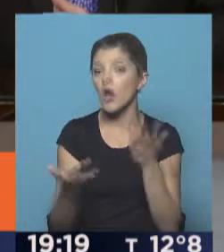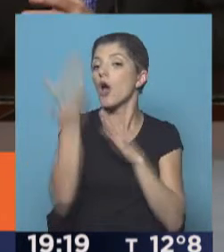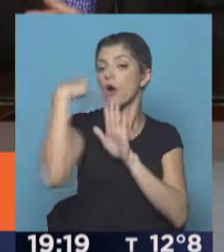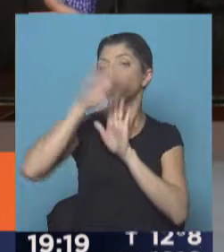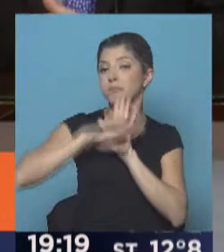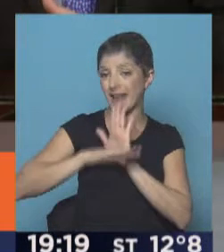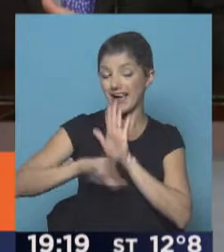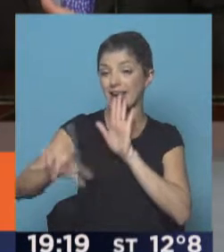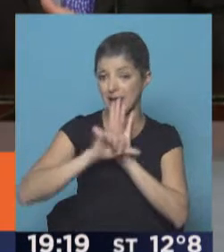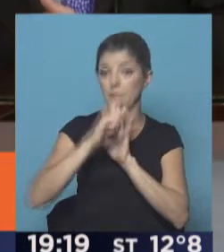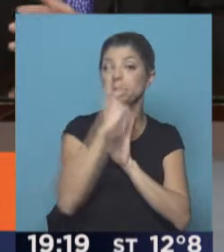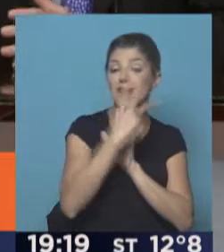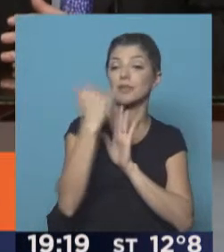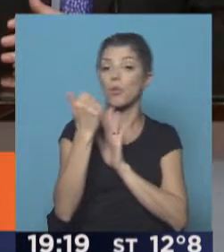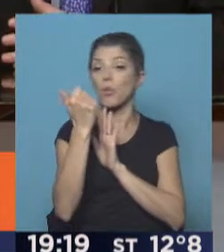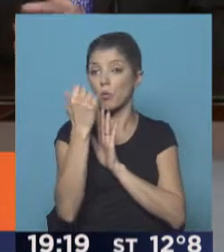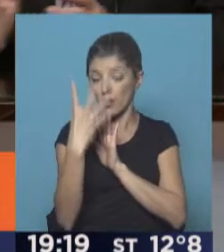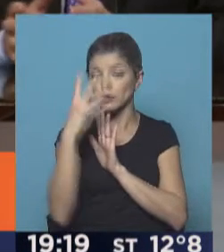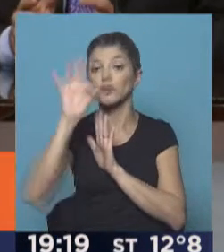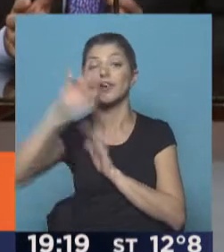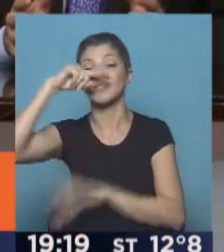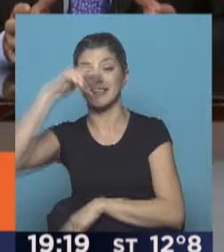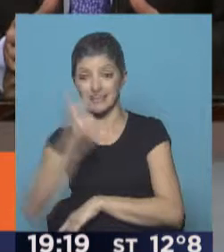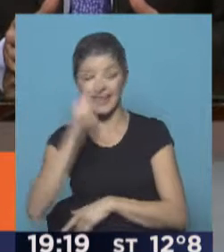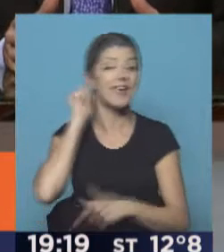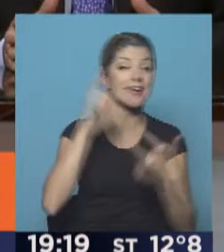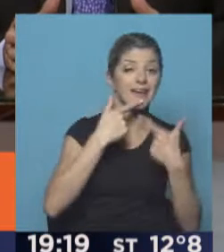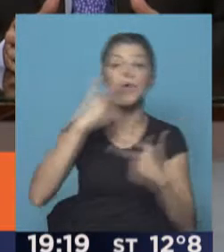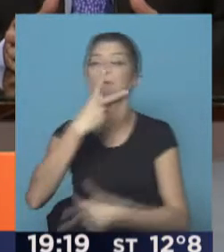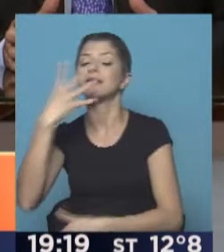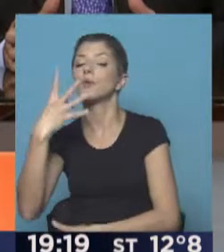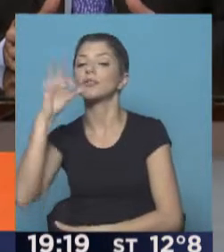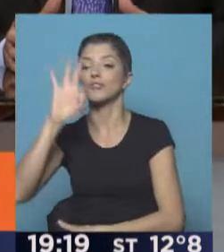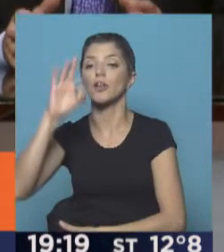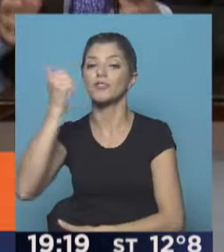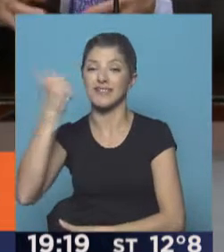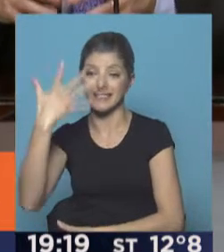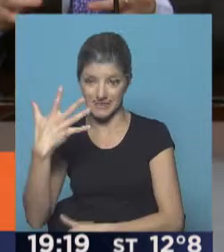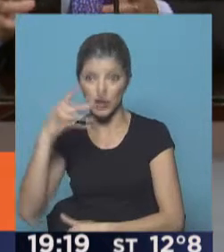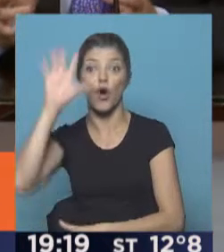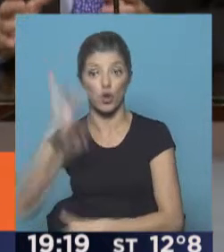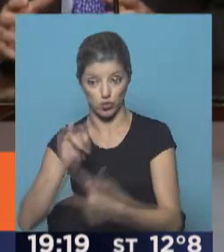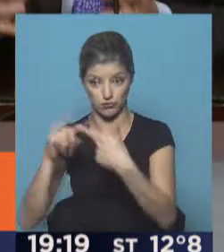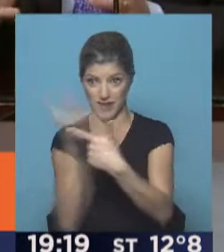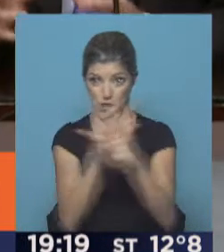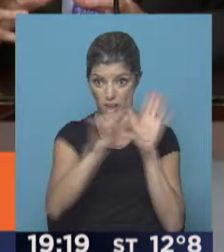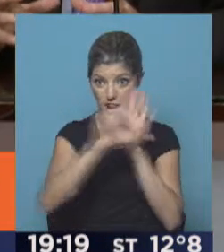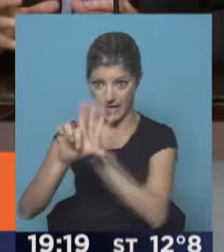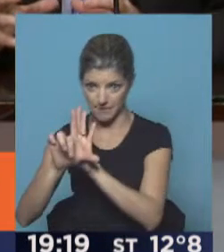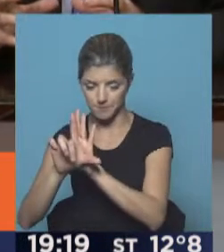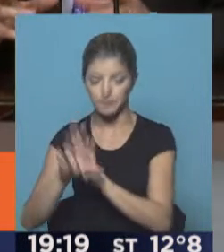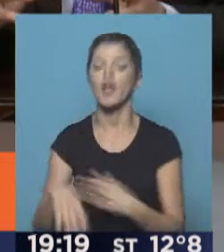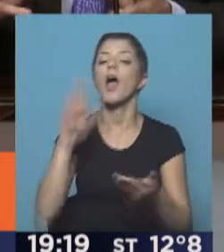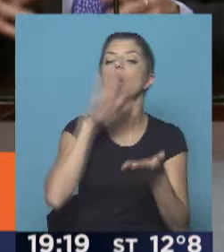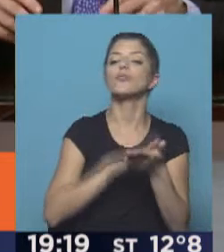por ley, 24076 en el caso del gas y 24065 en el caso de la electricidad. Dentro de lo que es la revisión